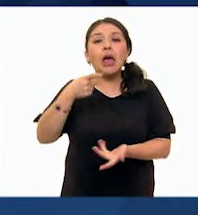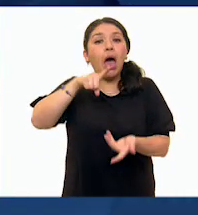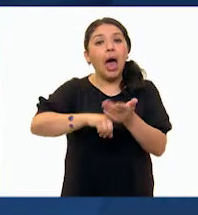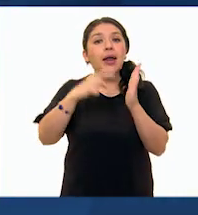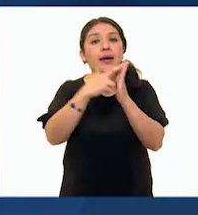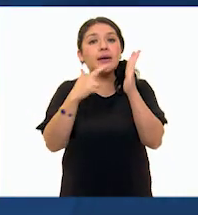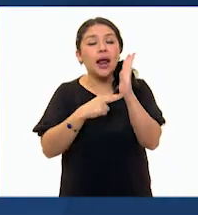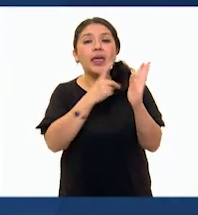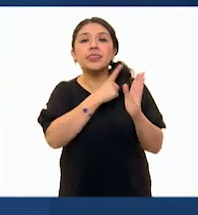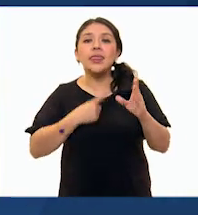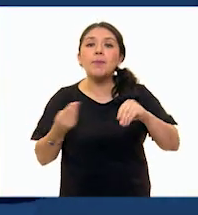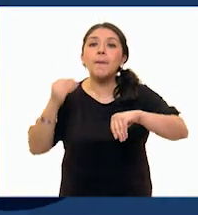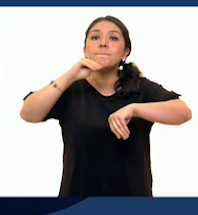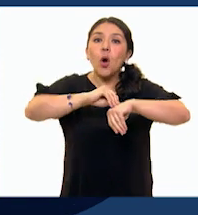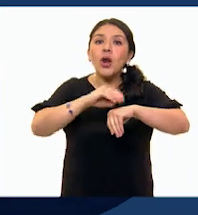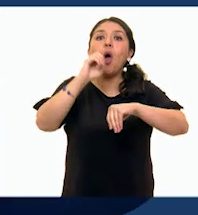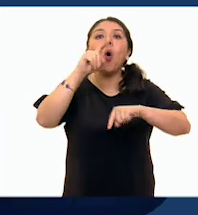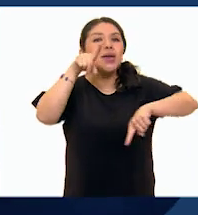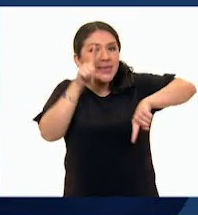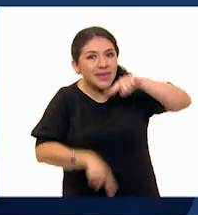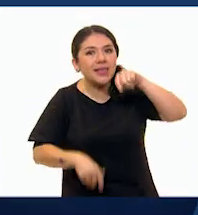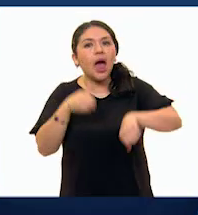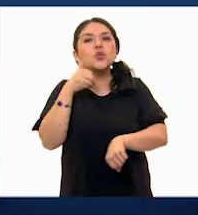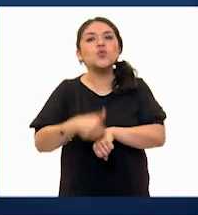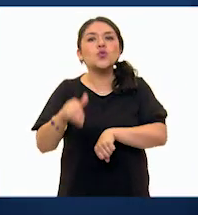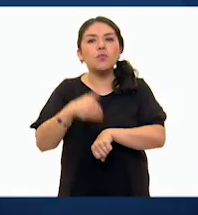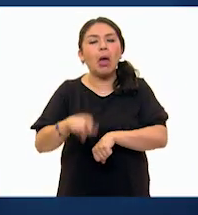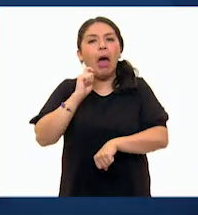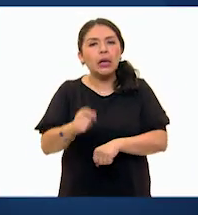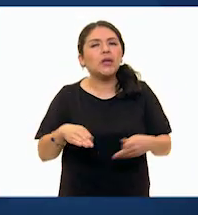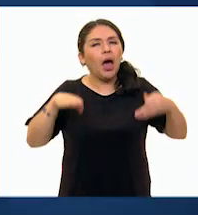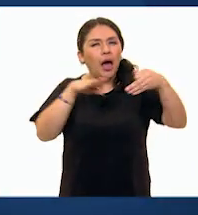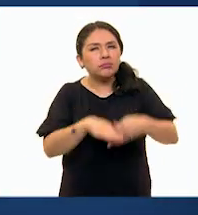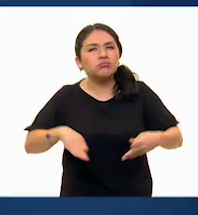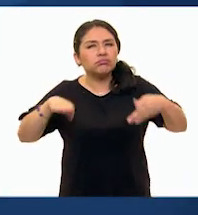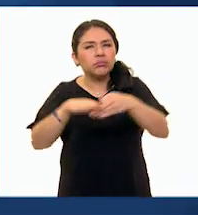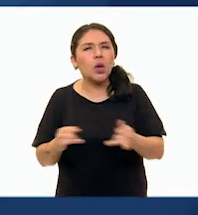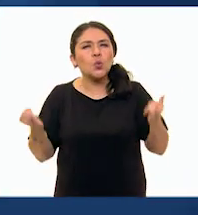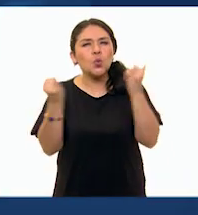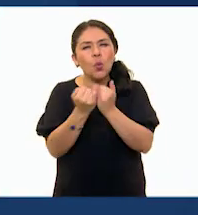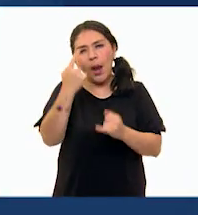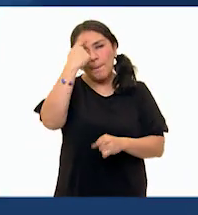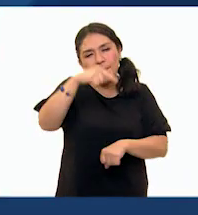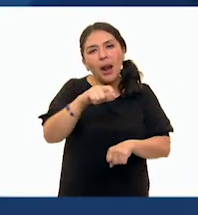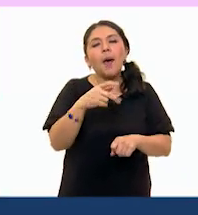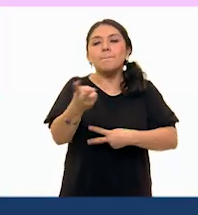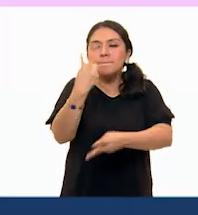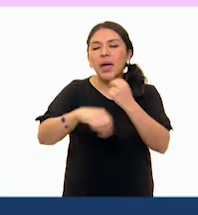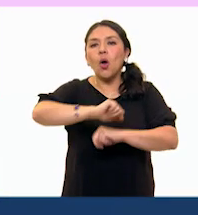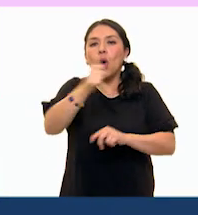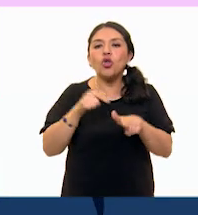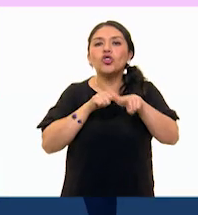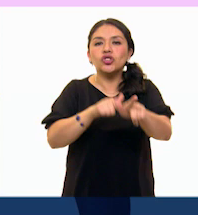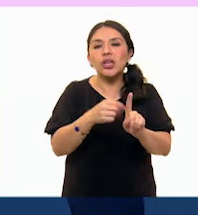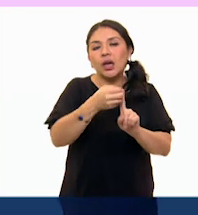implica sumar o restar un número, que es constante a cada término para obtener el siguiente.